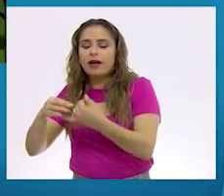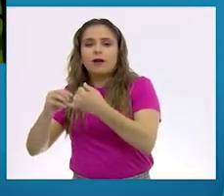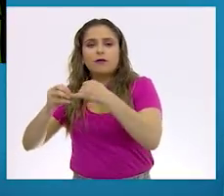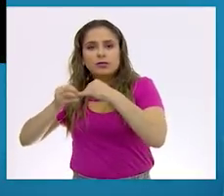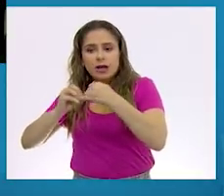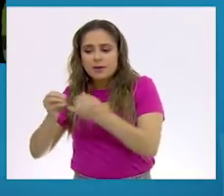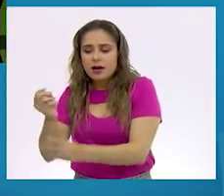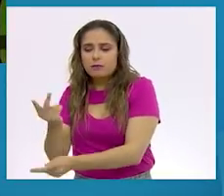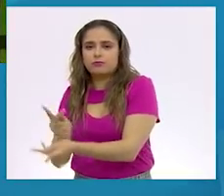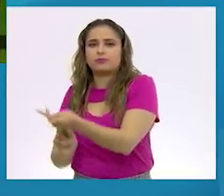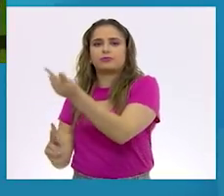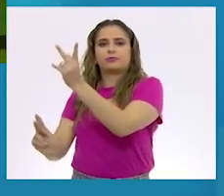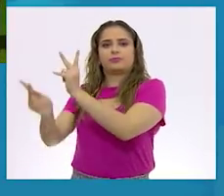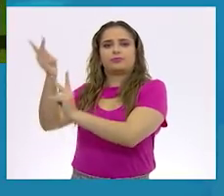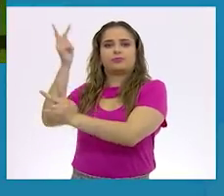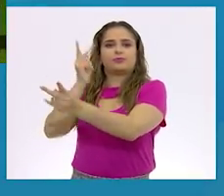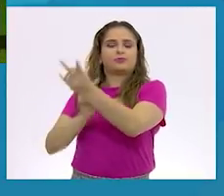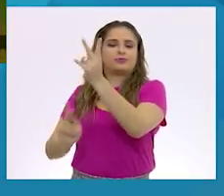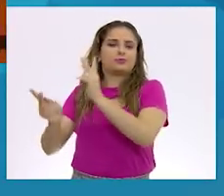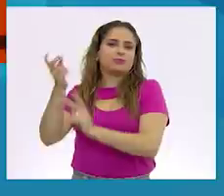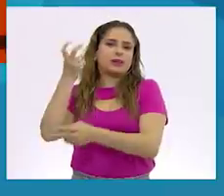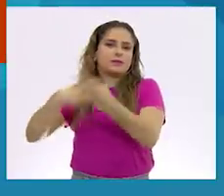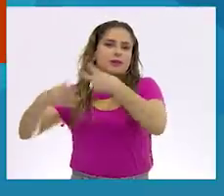la supervivencia y la reproducción.